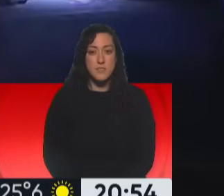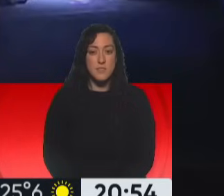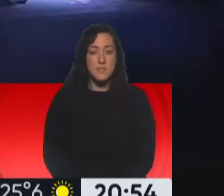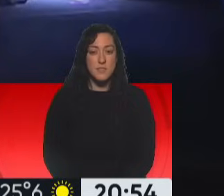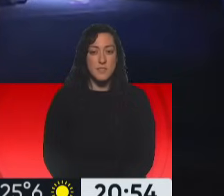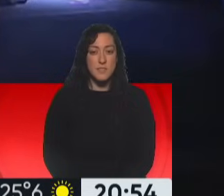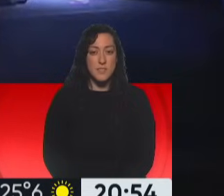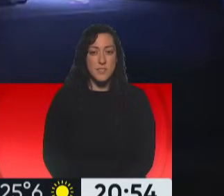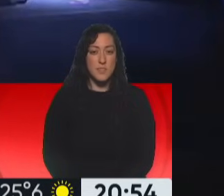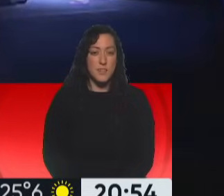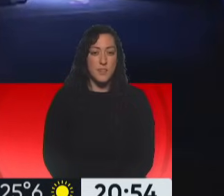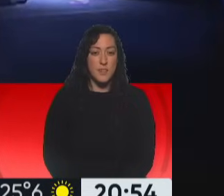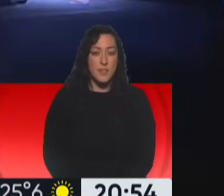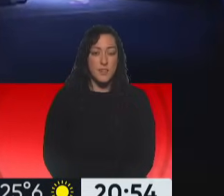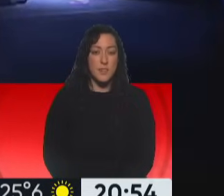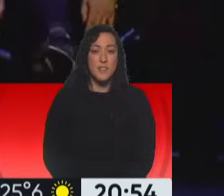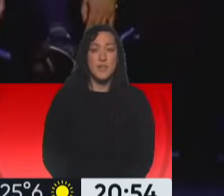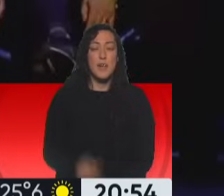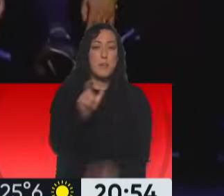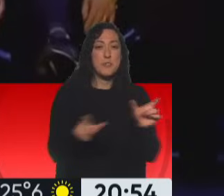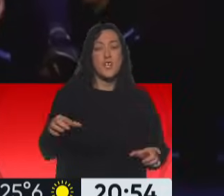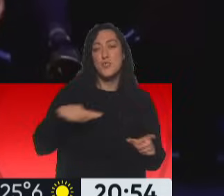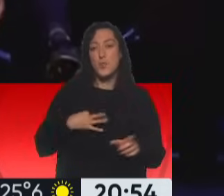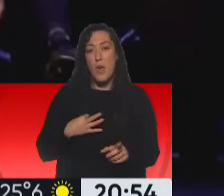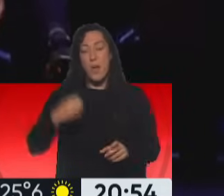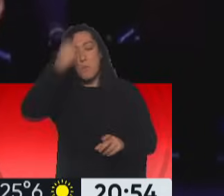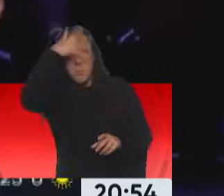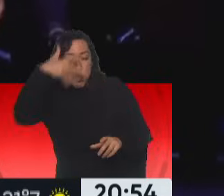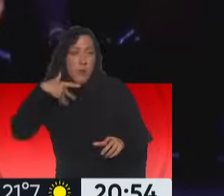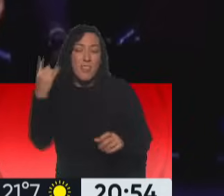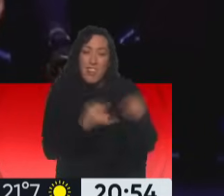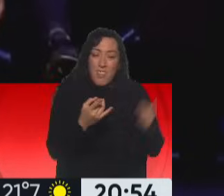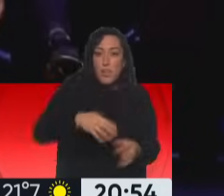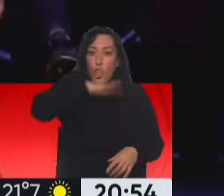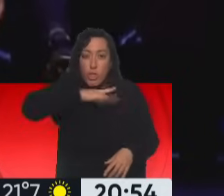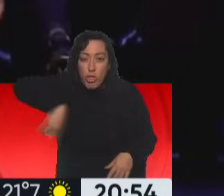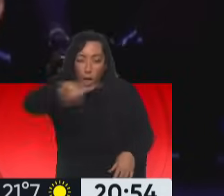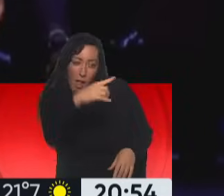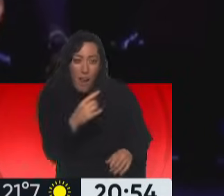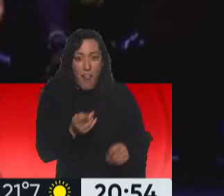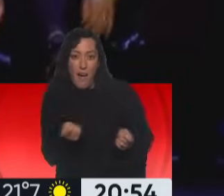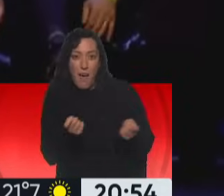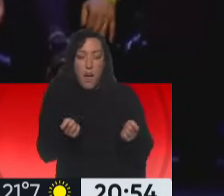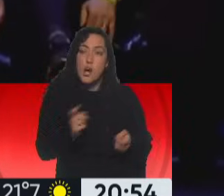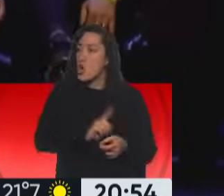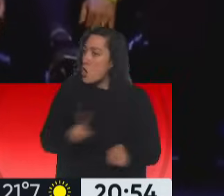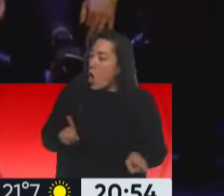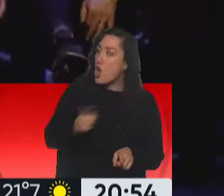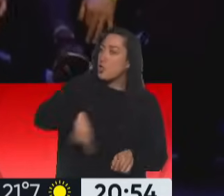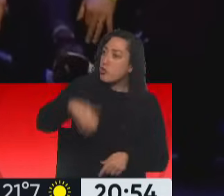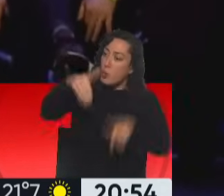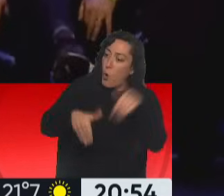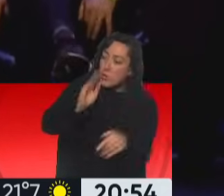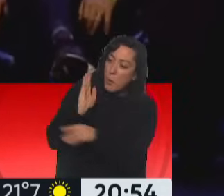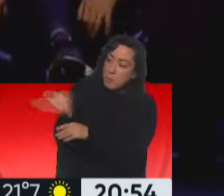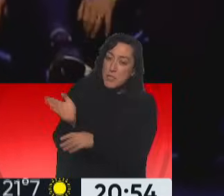No podemos dejar que engañen a la ciudadanía ni la tomen por tonta. Por eso debemos ir a votar y ganarlos tanto